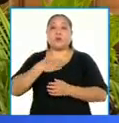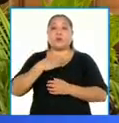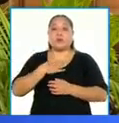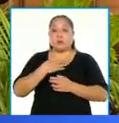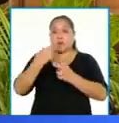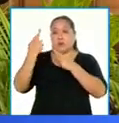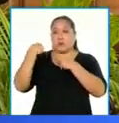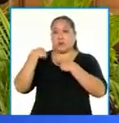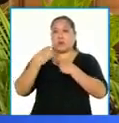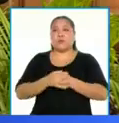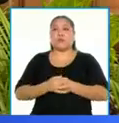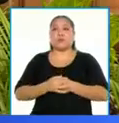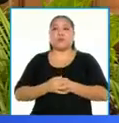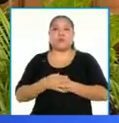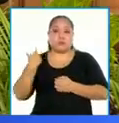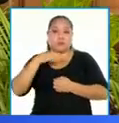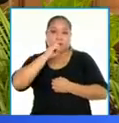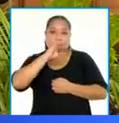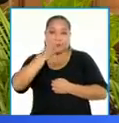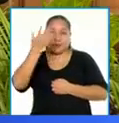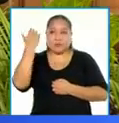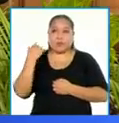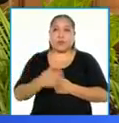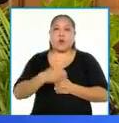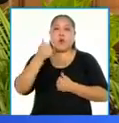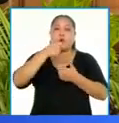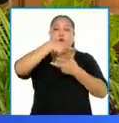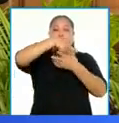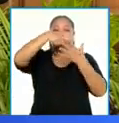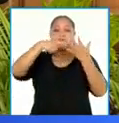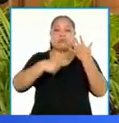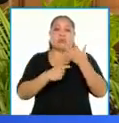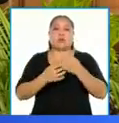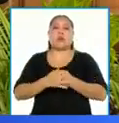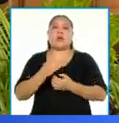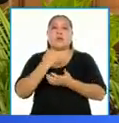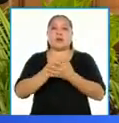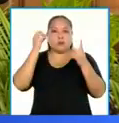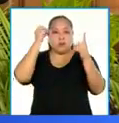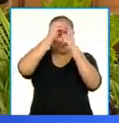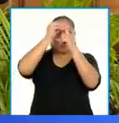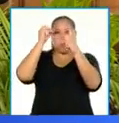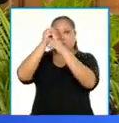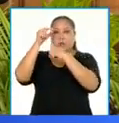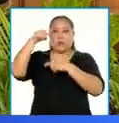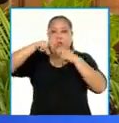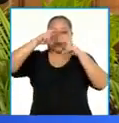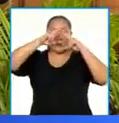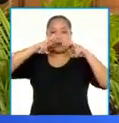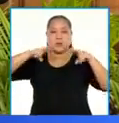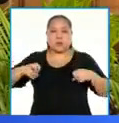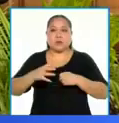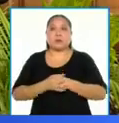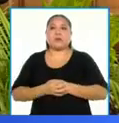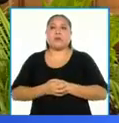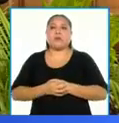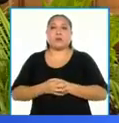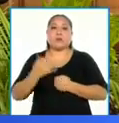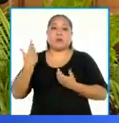es lo que hemos señalado, cuáles son los elementos, digamos, objetivos en el análisis y